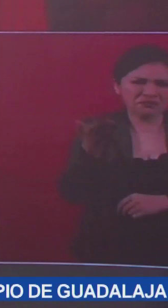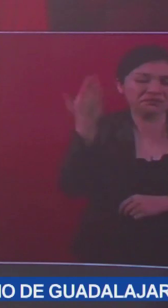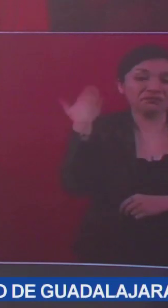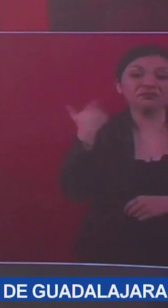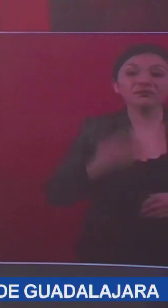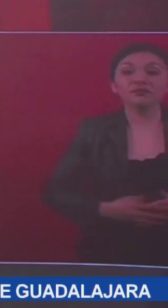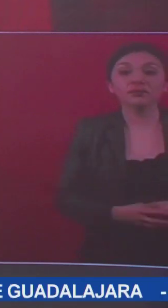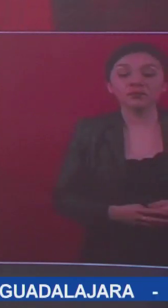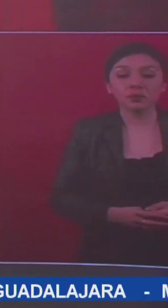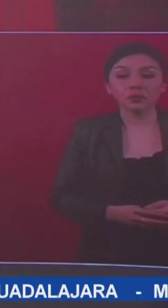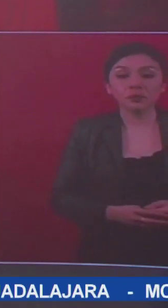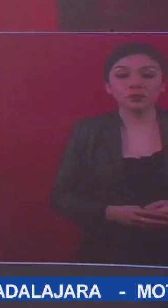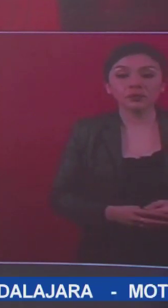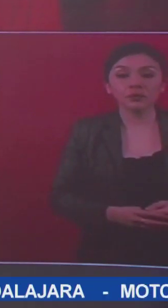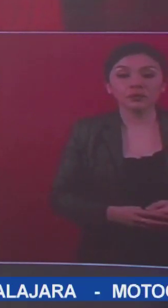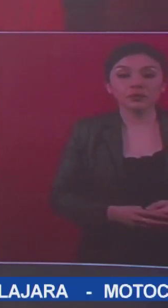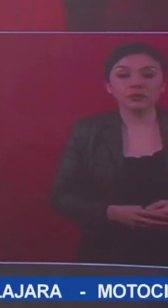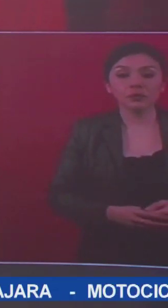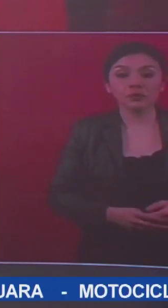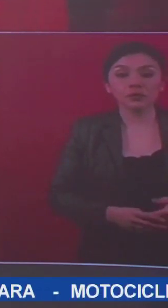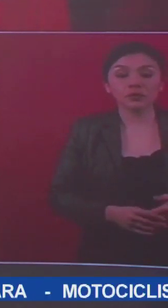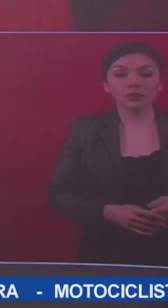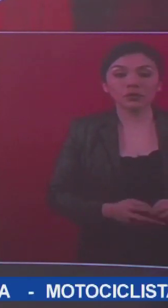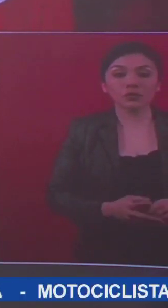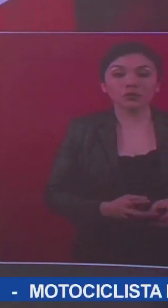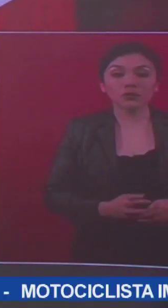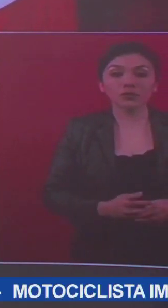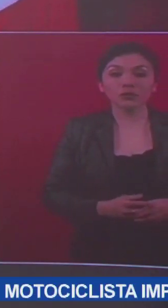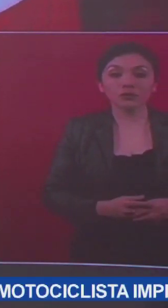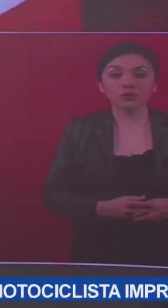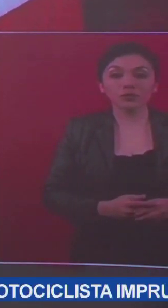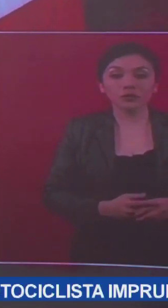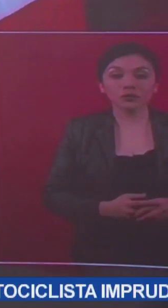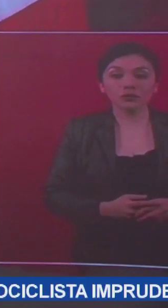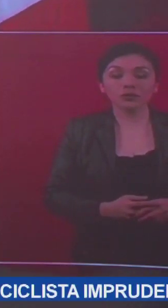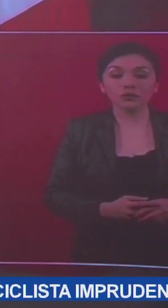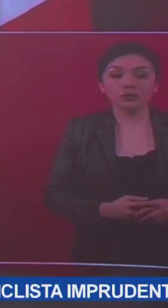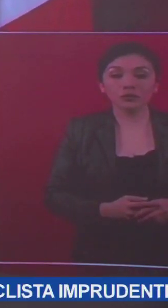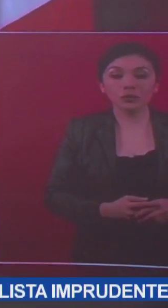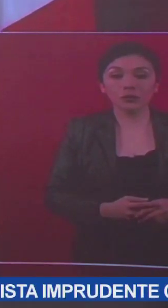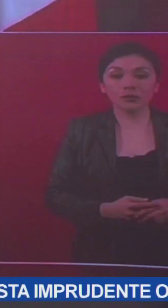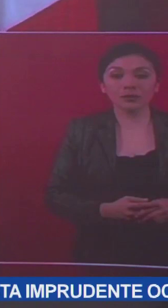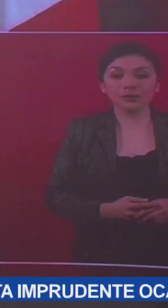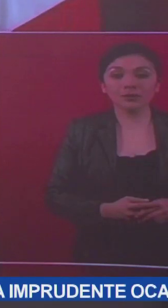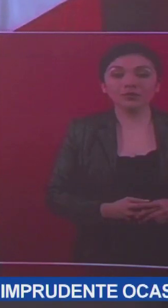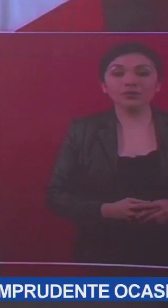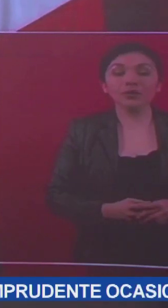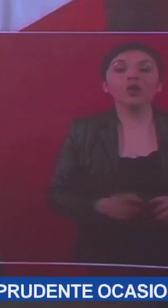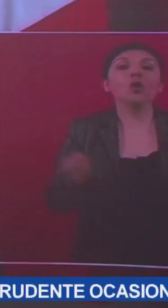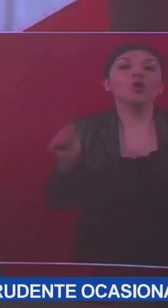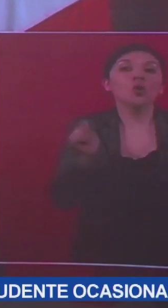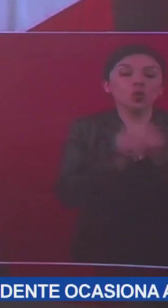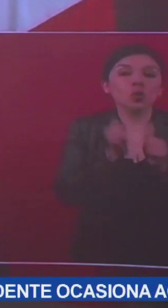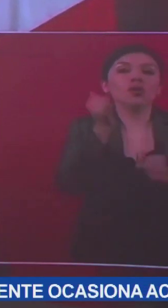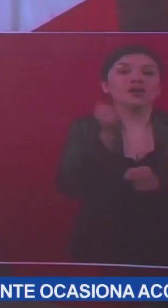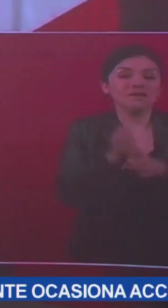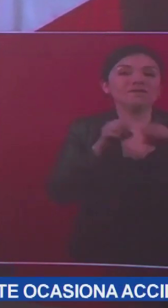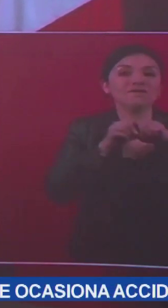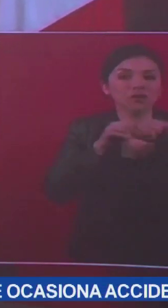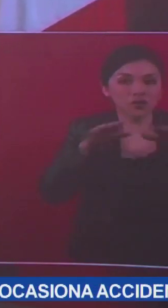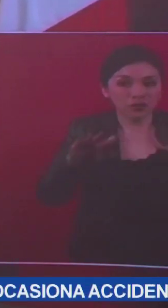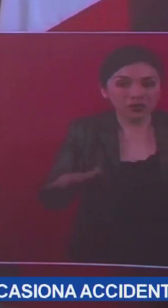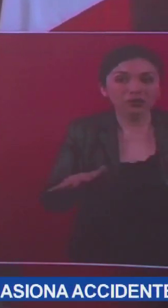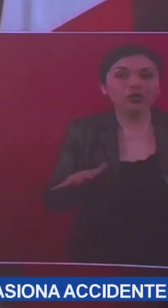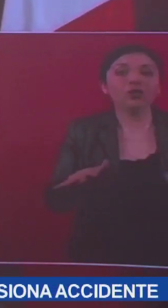ley no otra cosa que la regla se cumplan que nos respetemos que nos respetemos entre